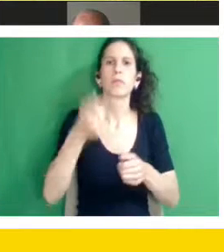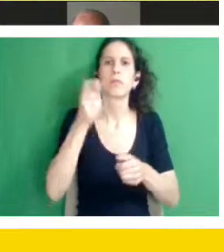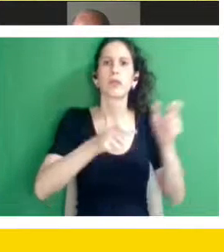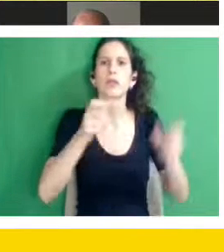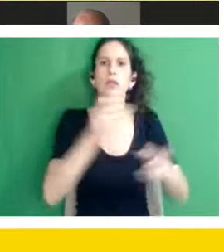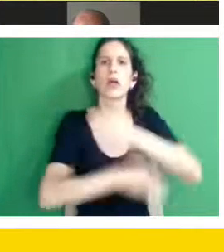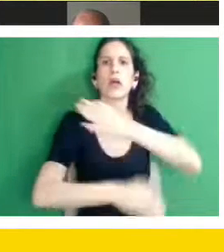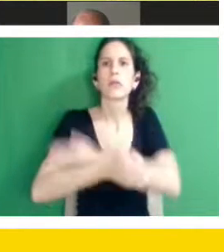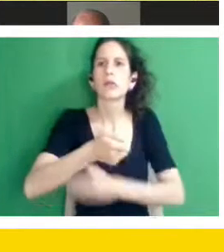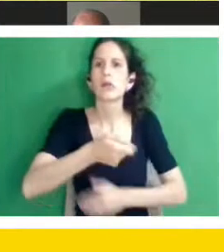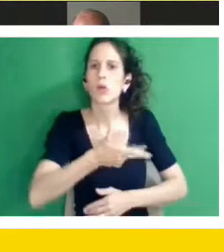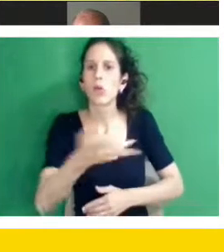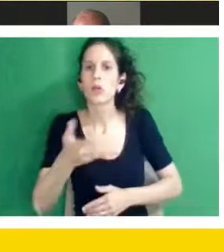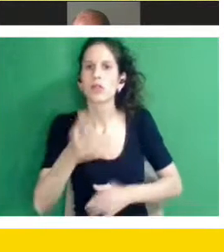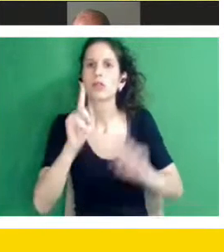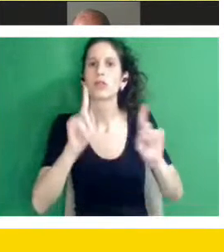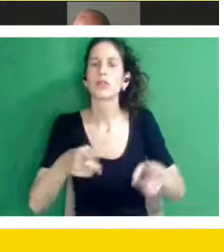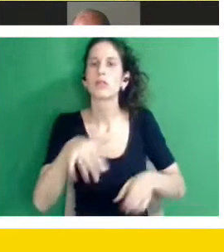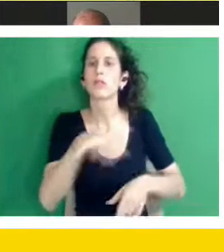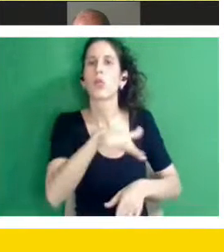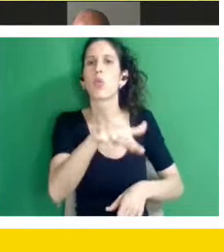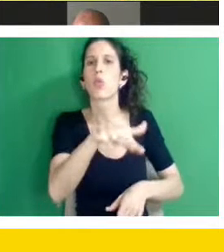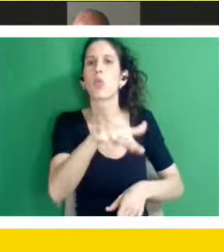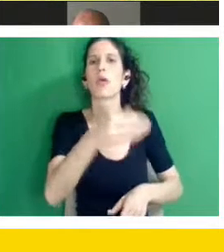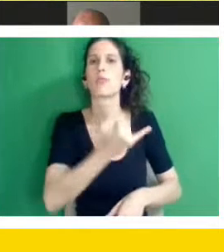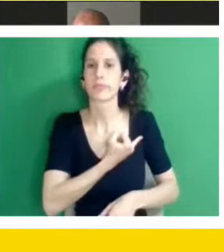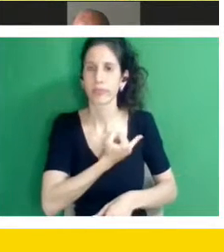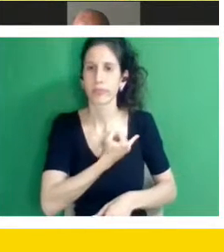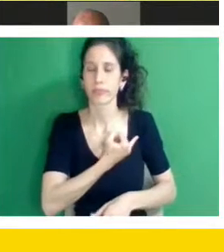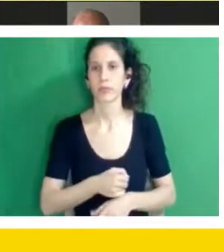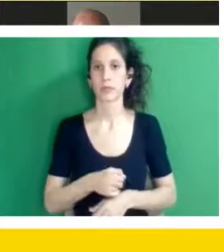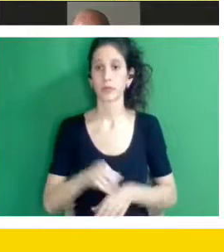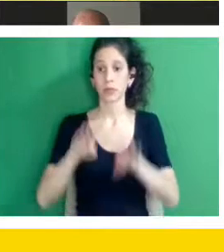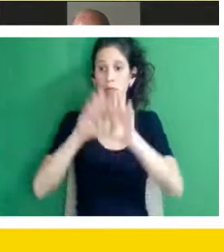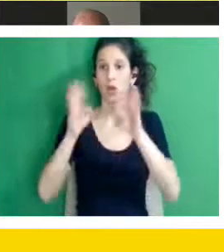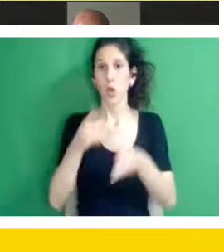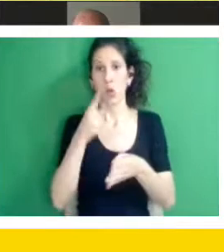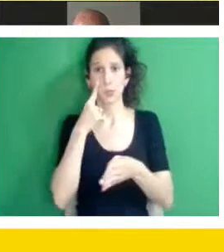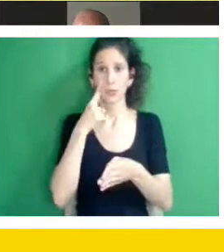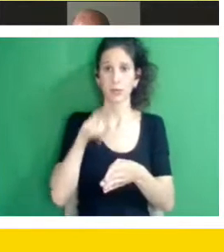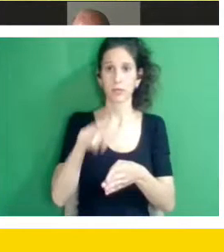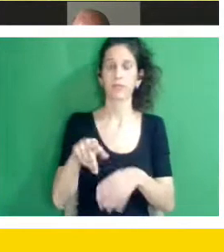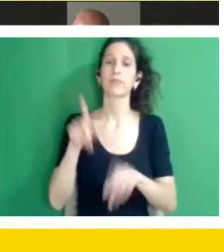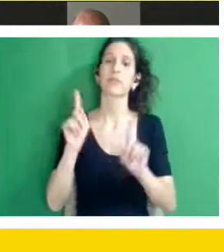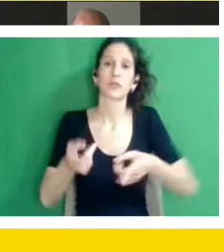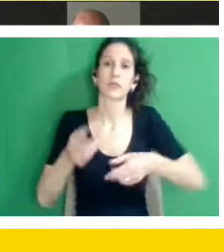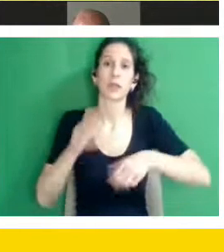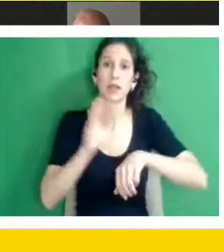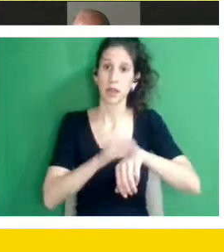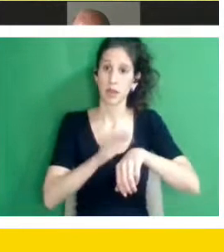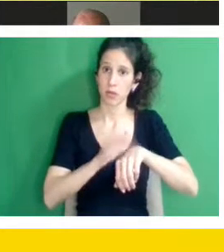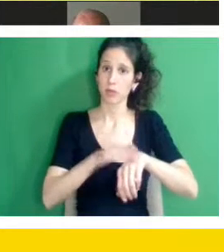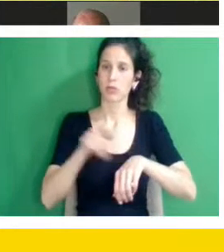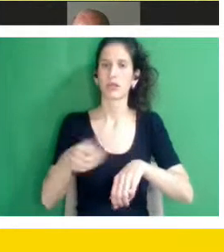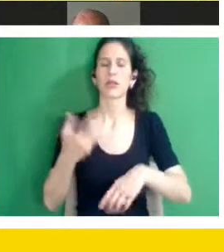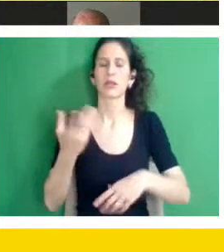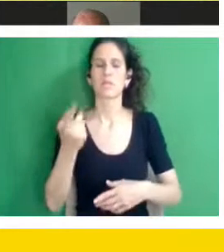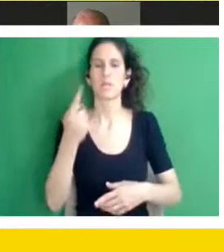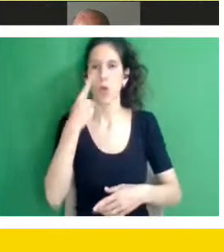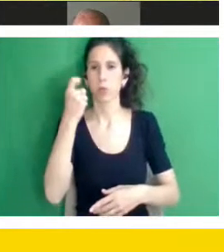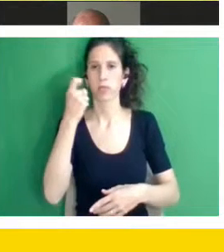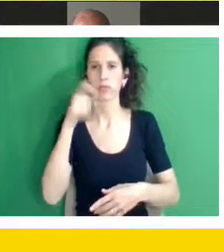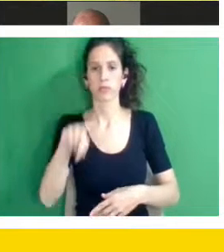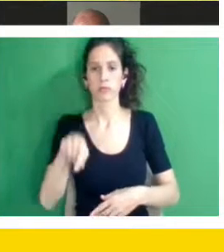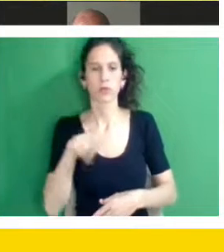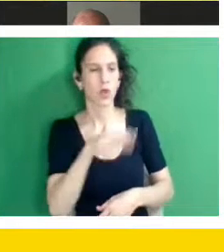Podríamos dar a las municipalidades la responsabilidad de formar equipos para que, una vez conocida la ubicación de las personas con discapacidad, se